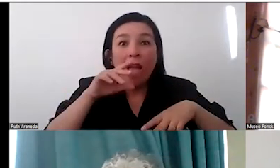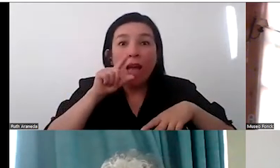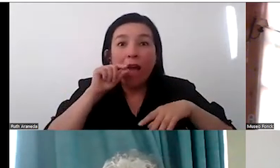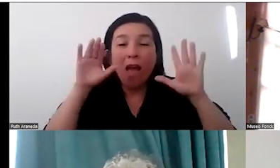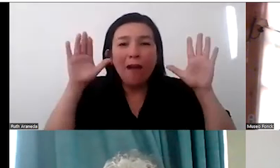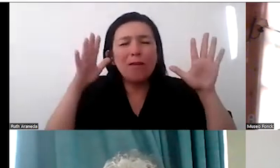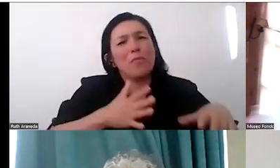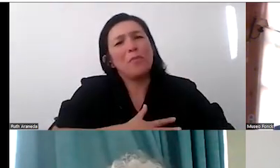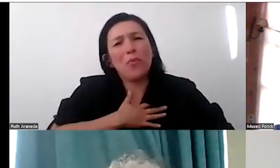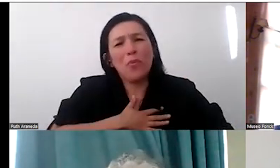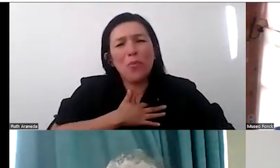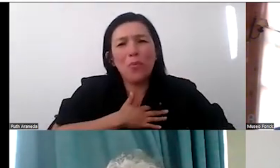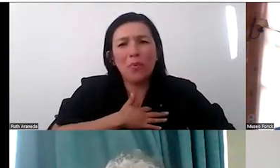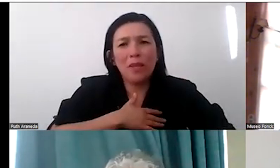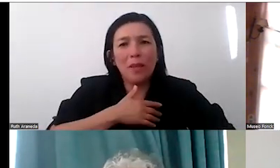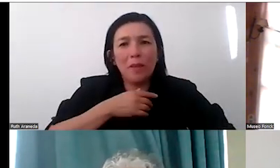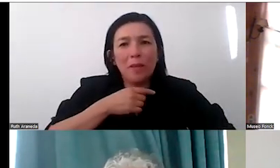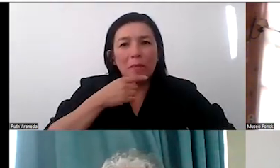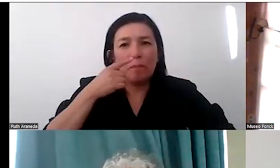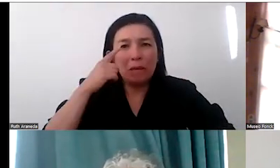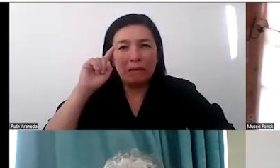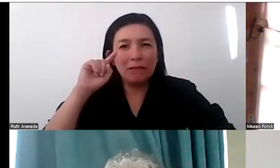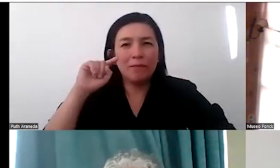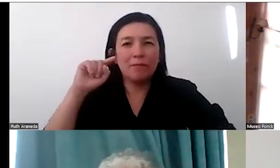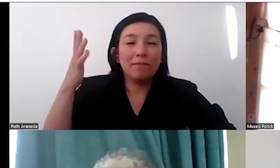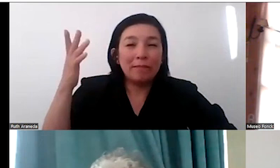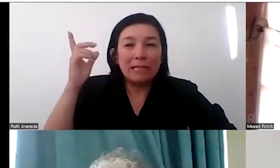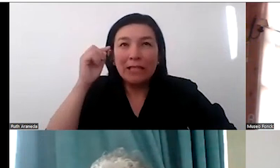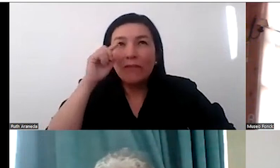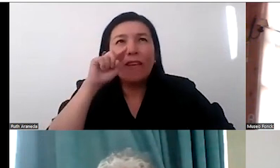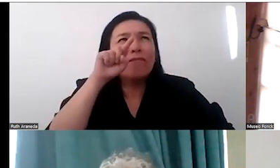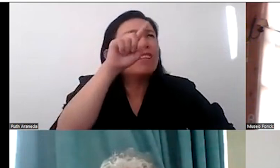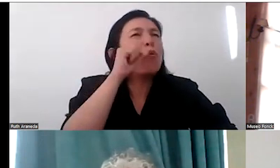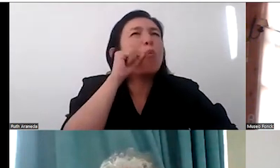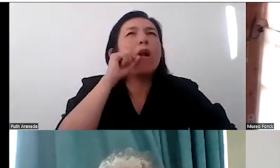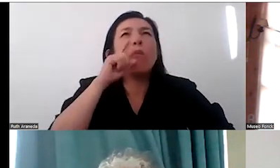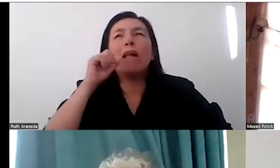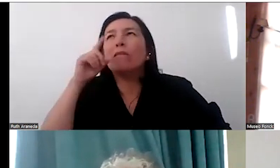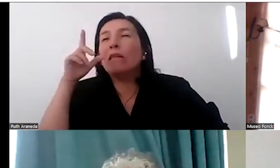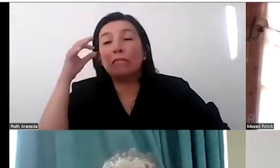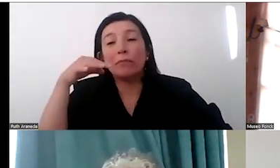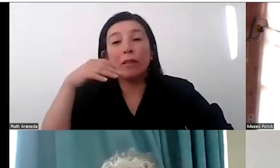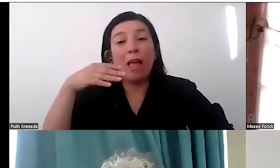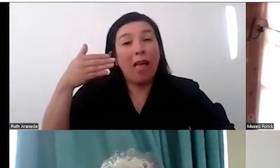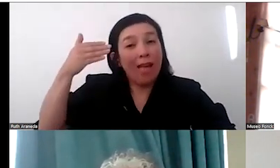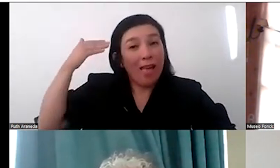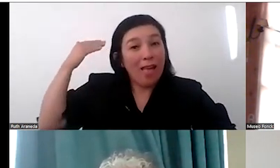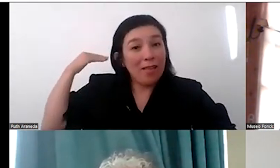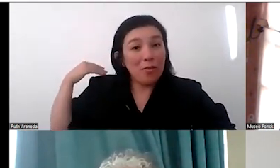me encantan, pero cuesta para identificarlas o qué sé. En una ocasión